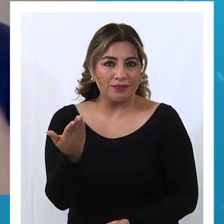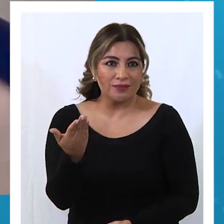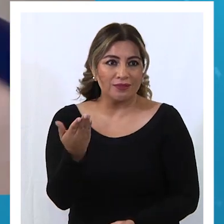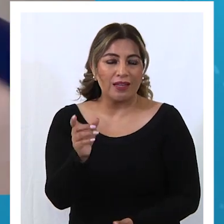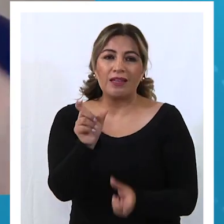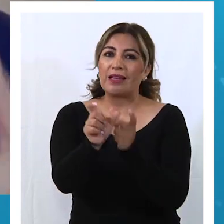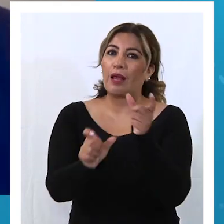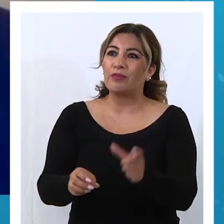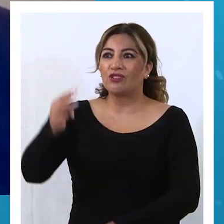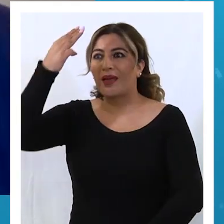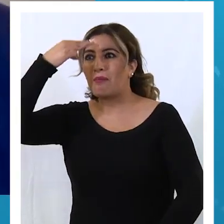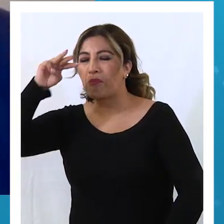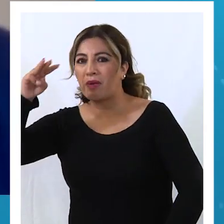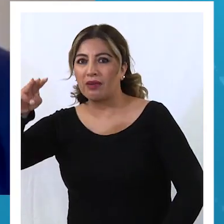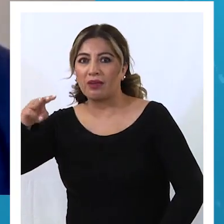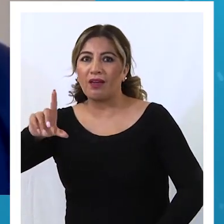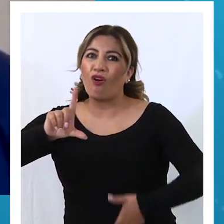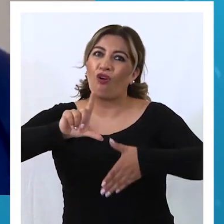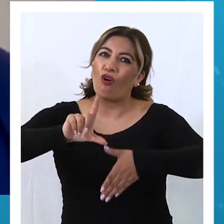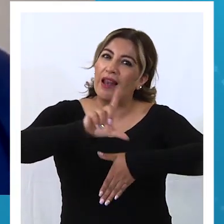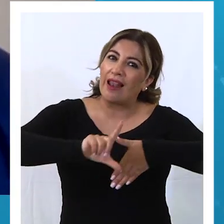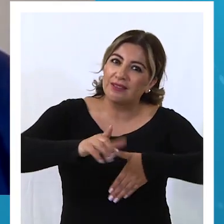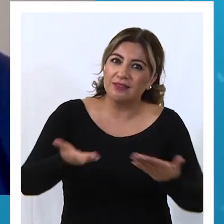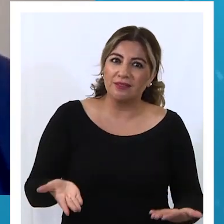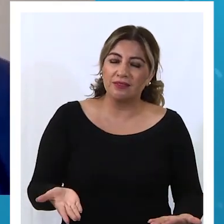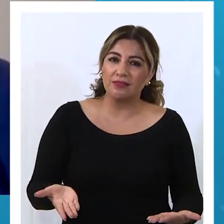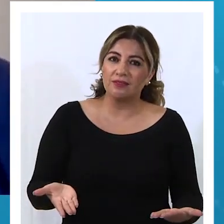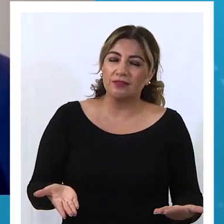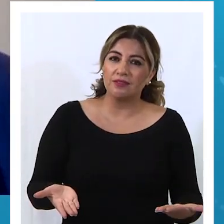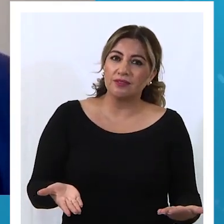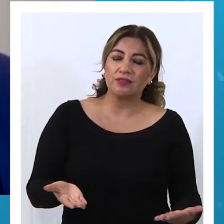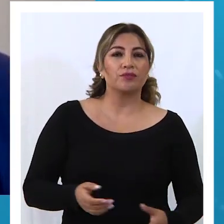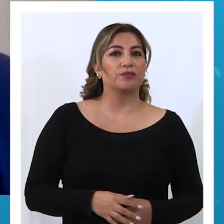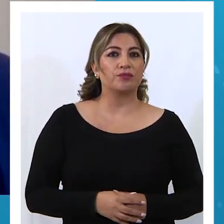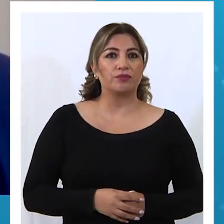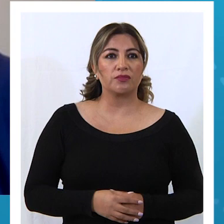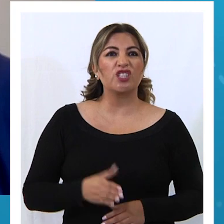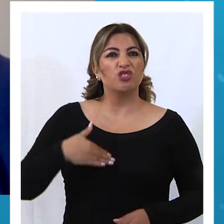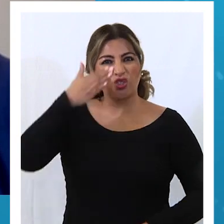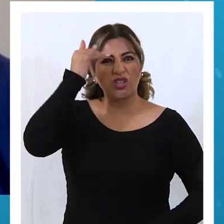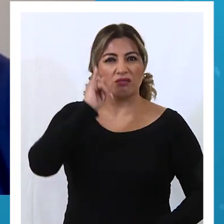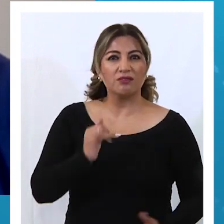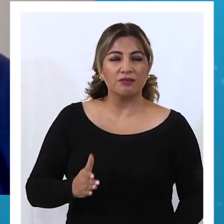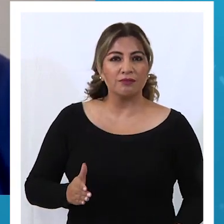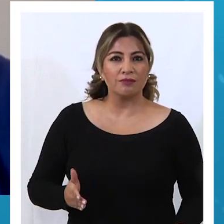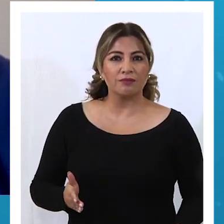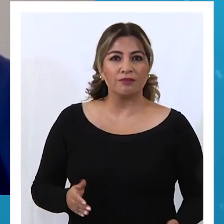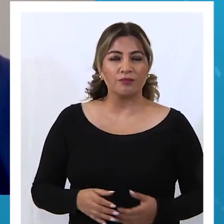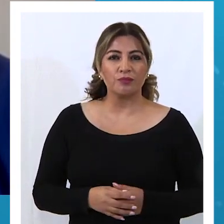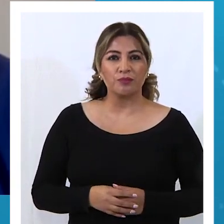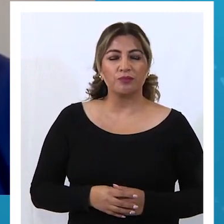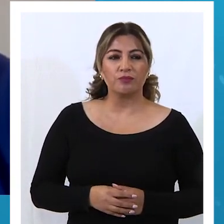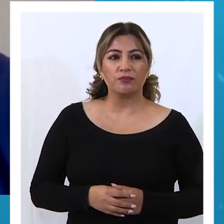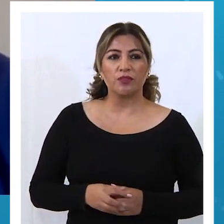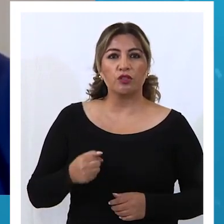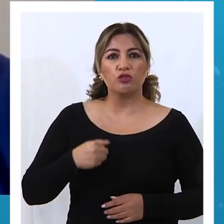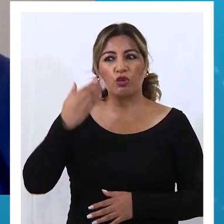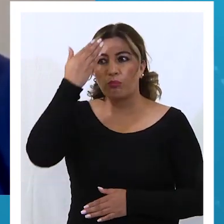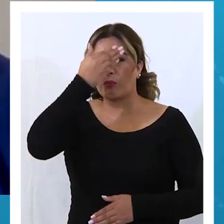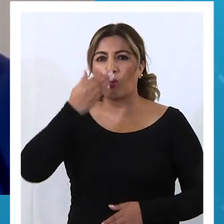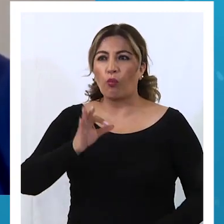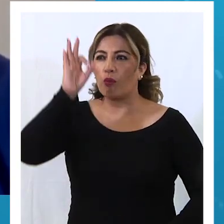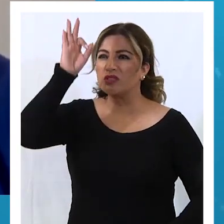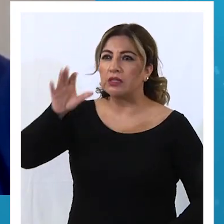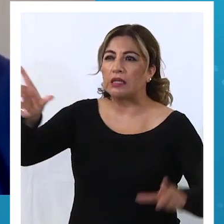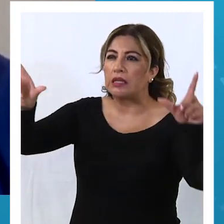consciente que la población mexicana o latina en general, digamos, ¿no? Yo creo que sí, por los resultados, porque me preocupo de ver